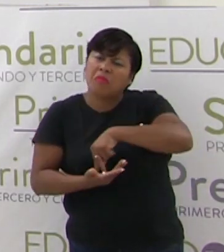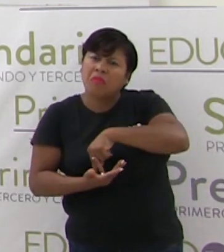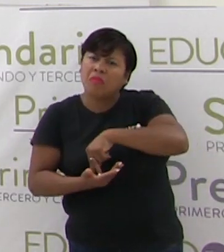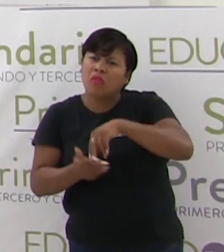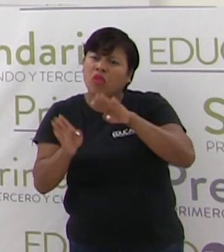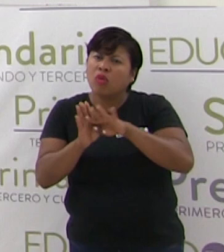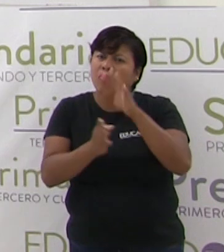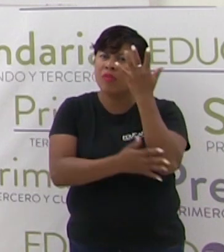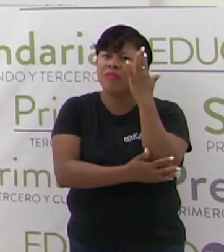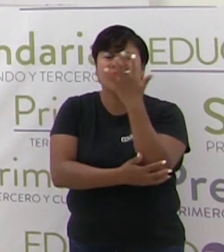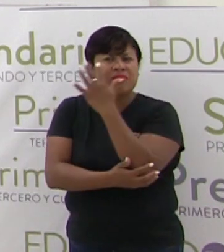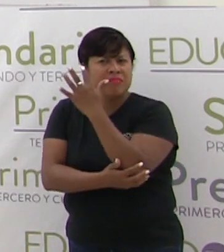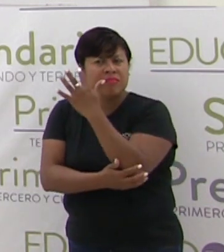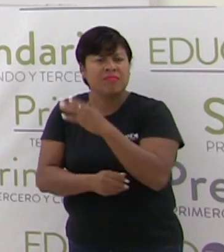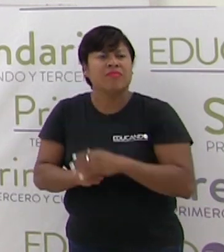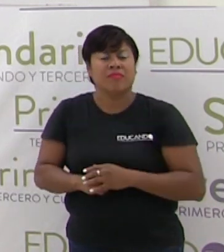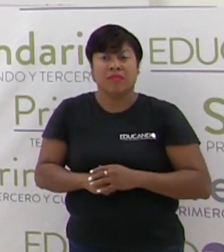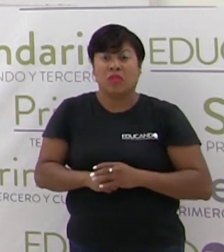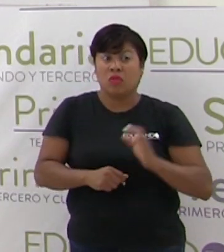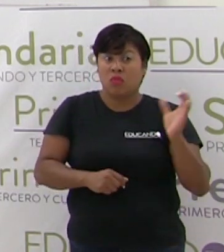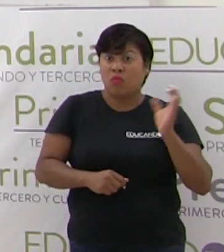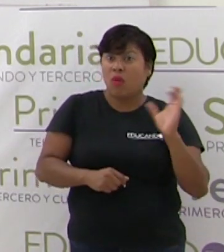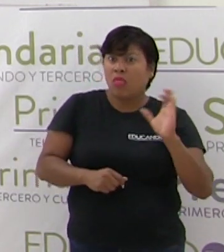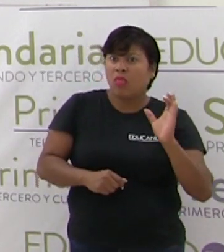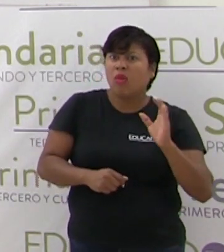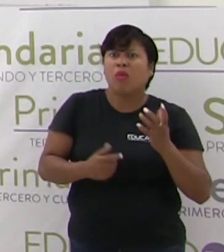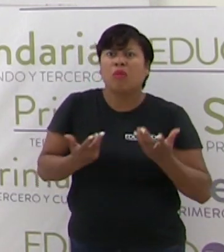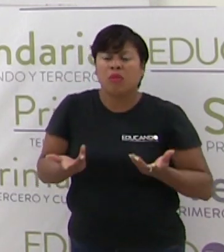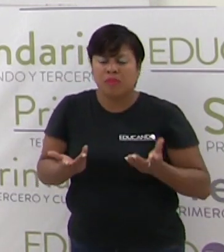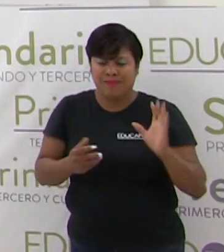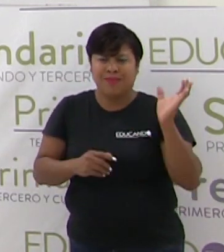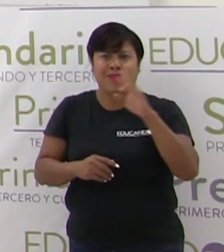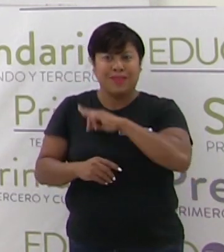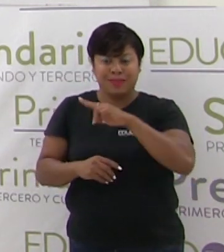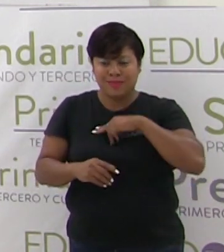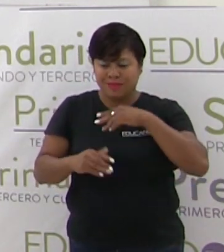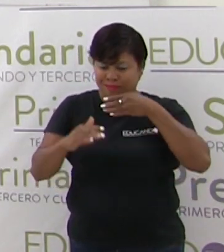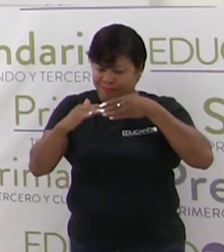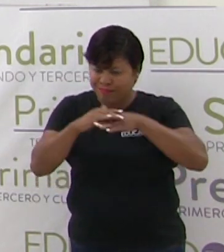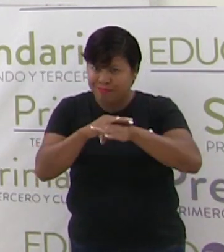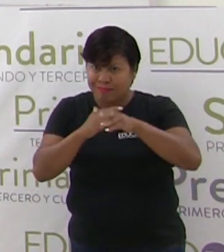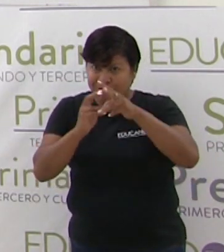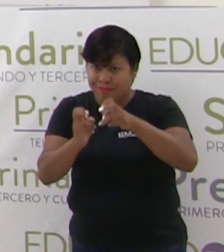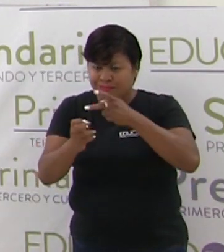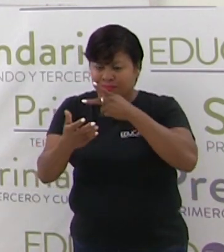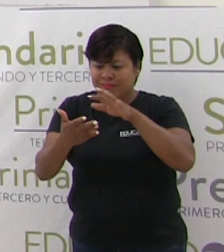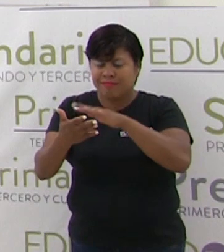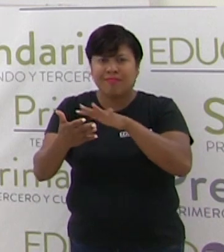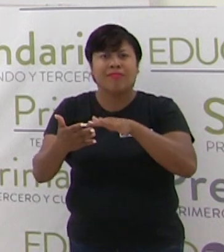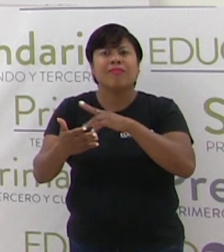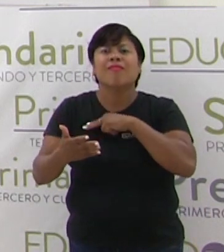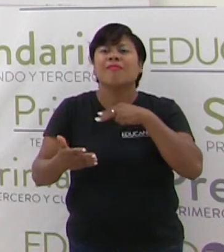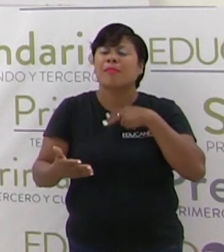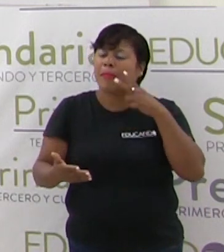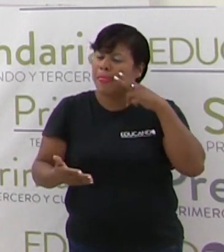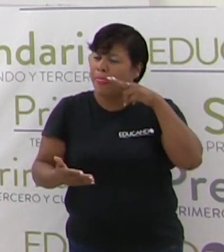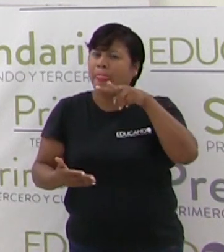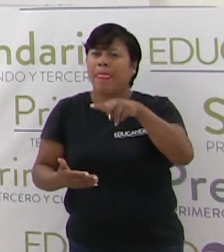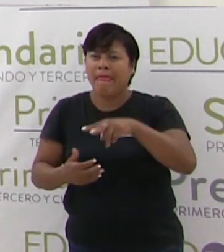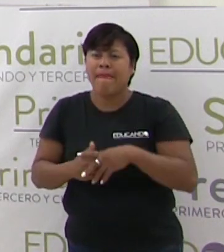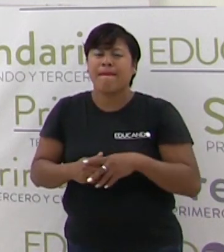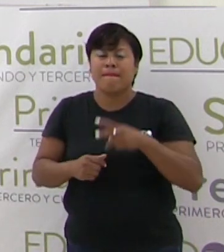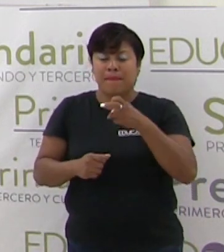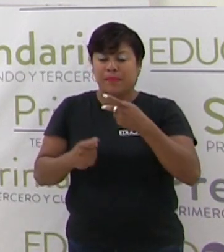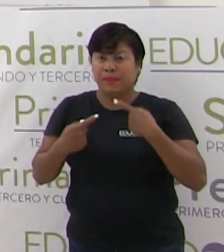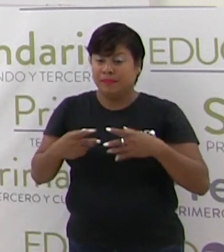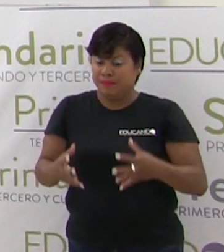parados como pinitos. Y cuando nos adentramos en el texto, pues ya vimos que